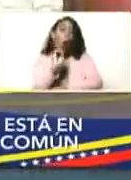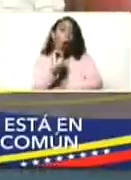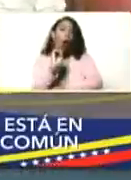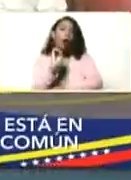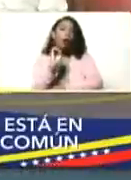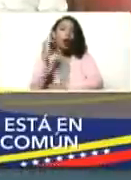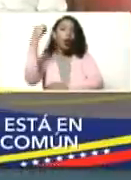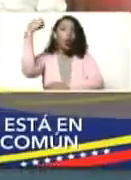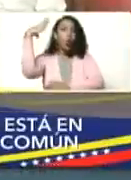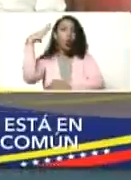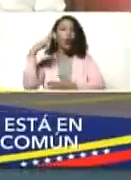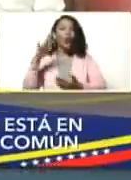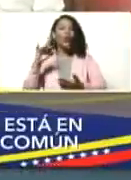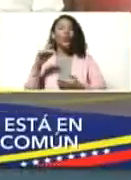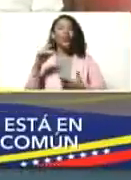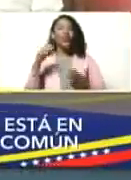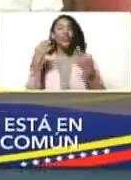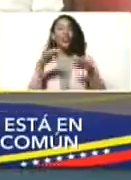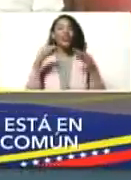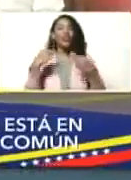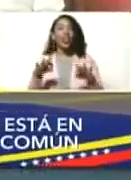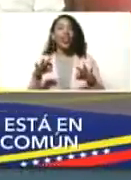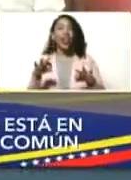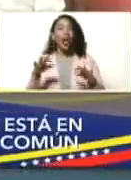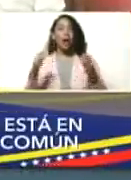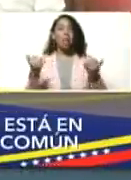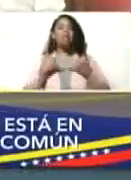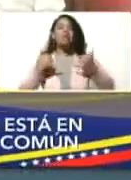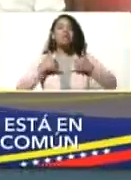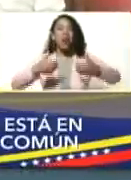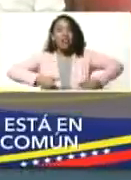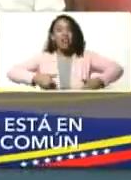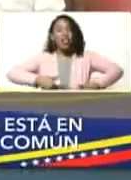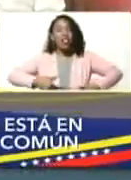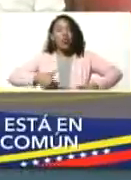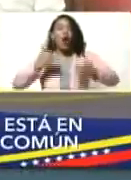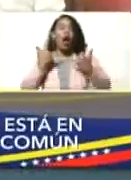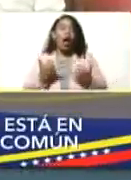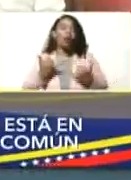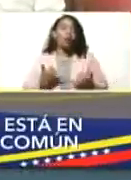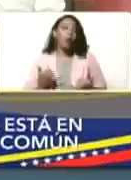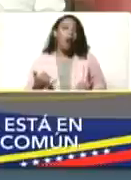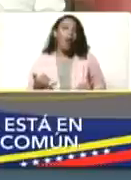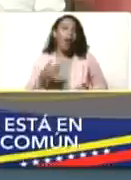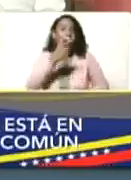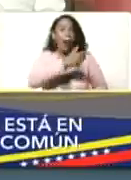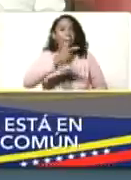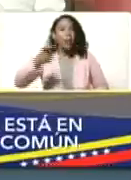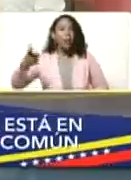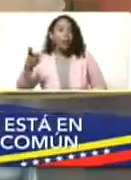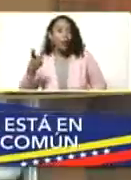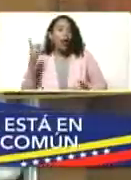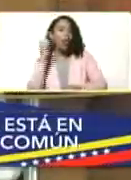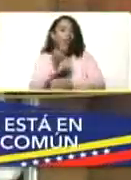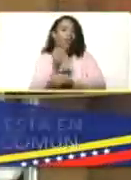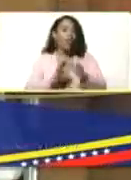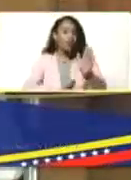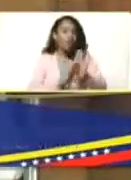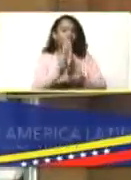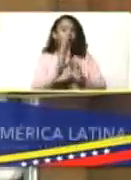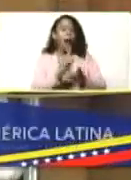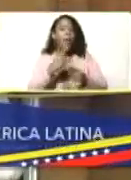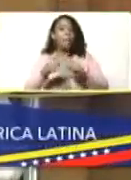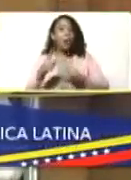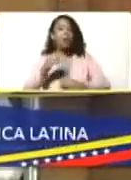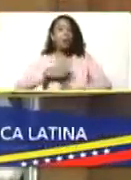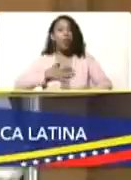LED. Ahora nos toca a nosotros. Hoy, en cierta forma, vamos solitarios, pero